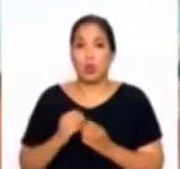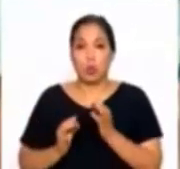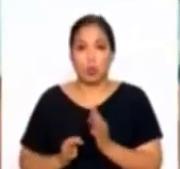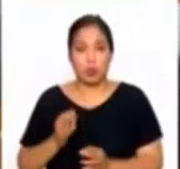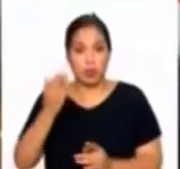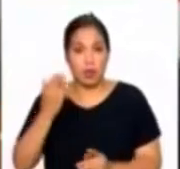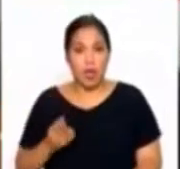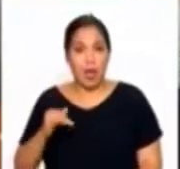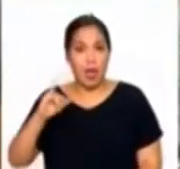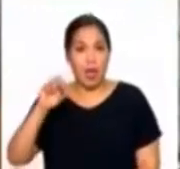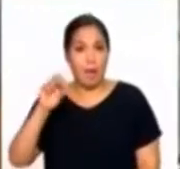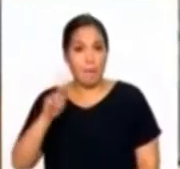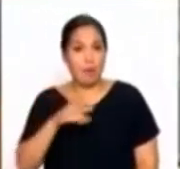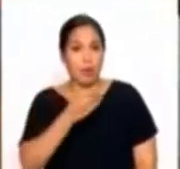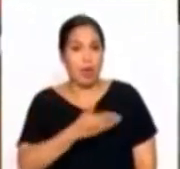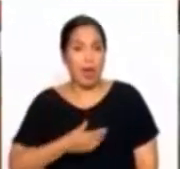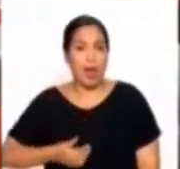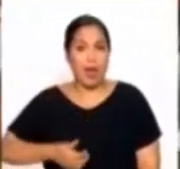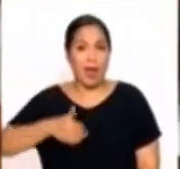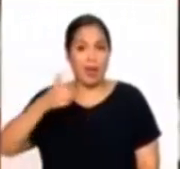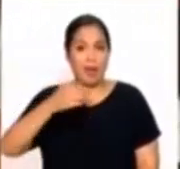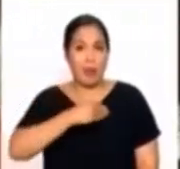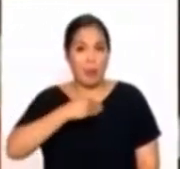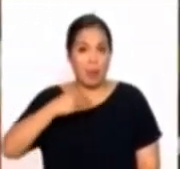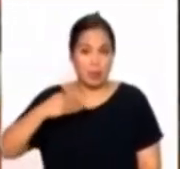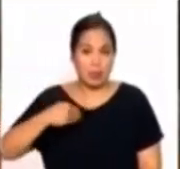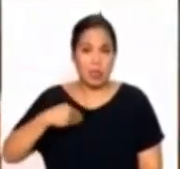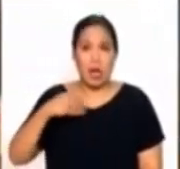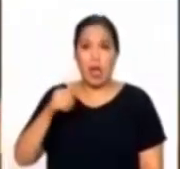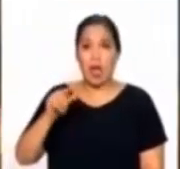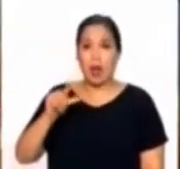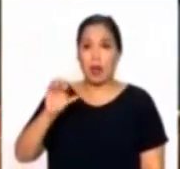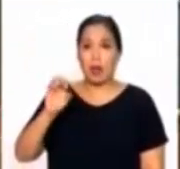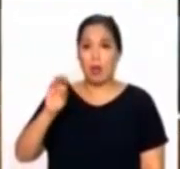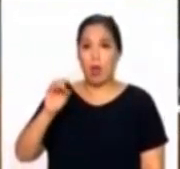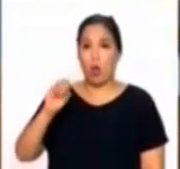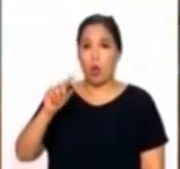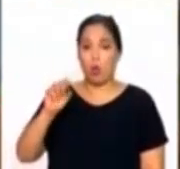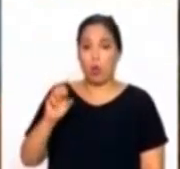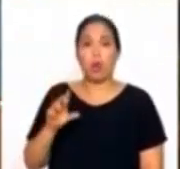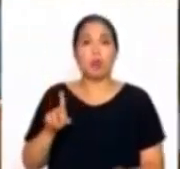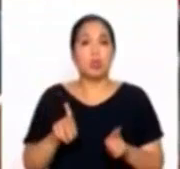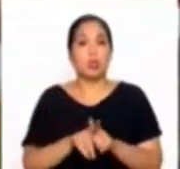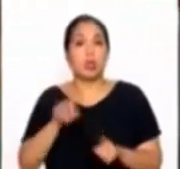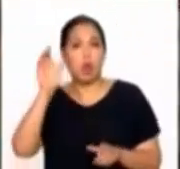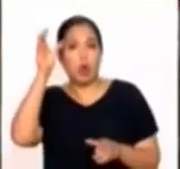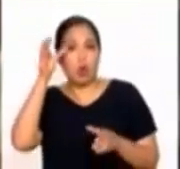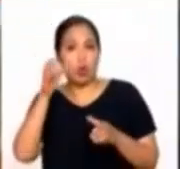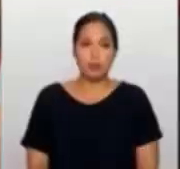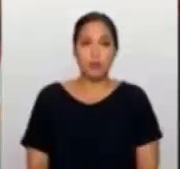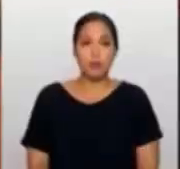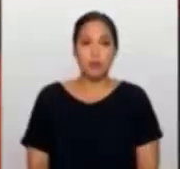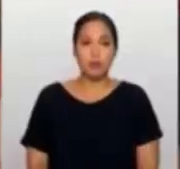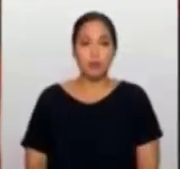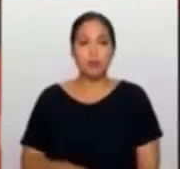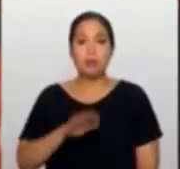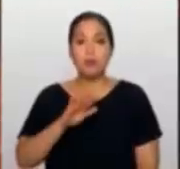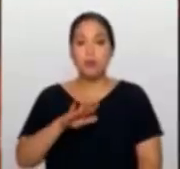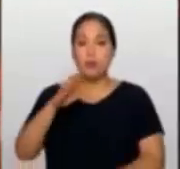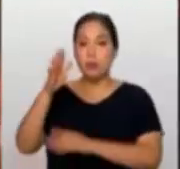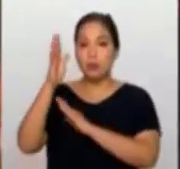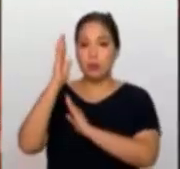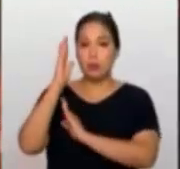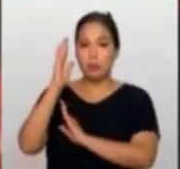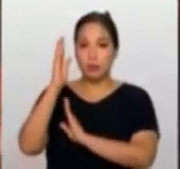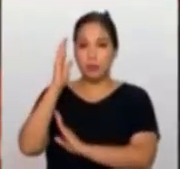Javier Arévalo, del jefe del gabinete ministerial, Alberto Otárola, y congresistas de la República. Bueno, ¿tú qué opinas